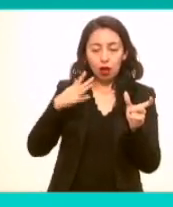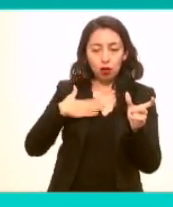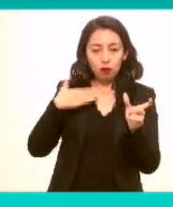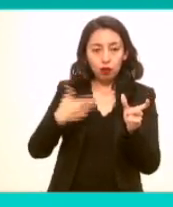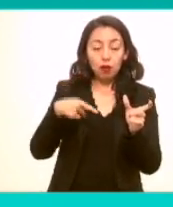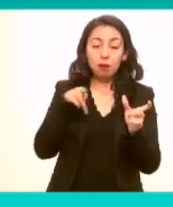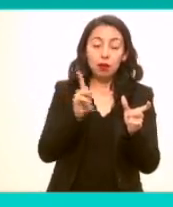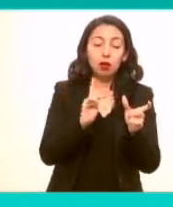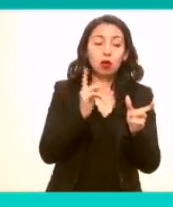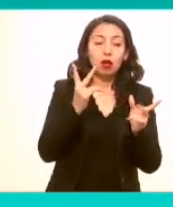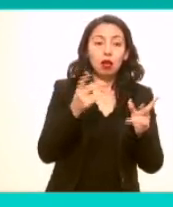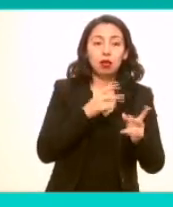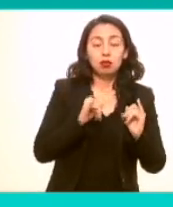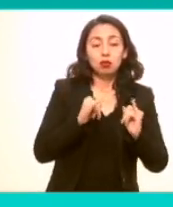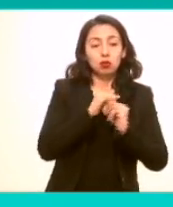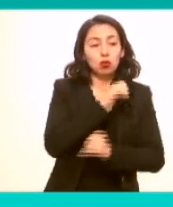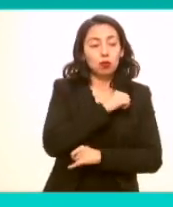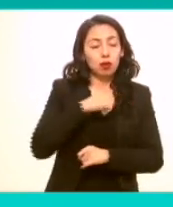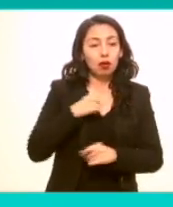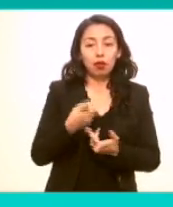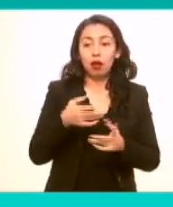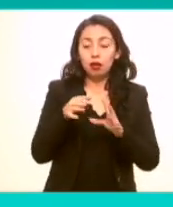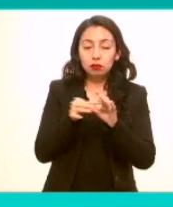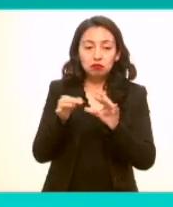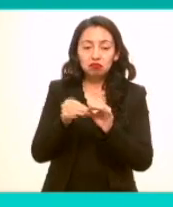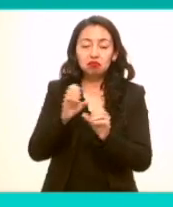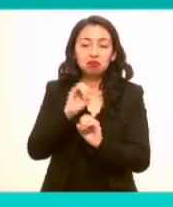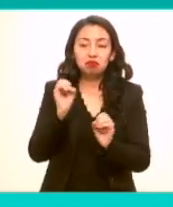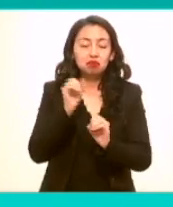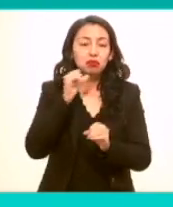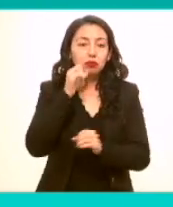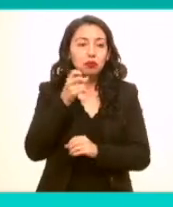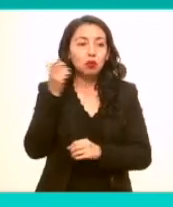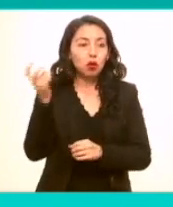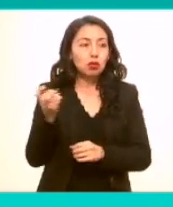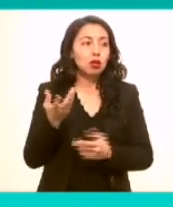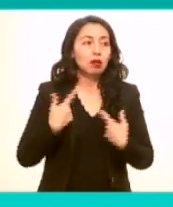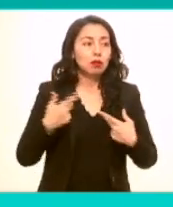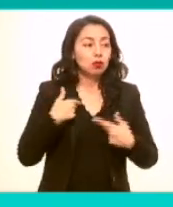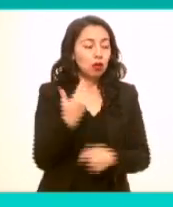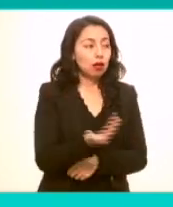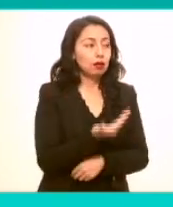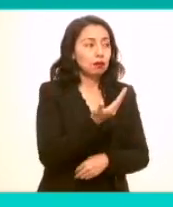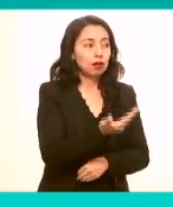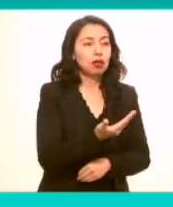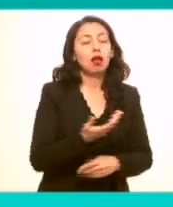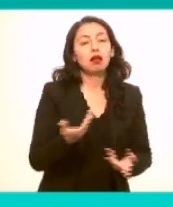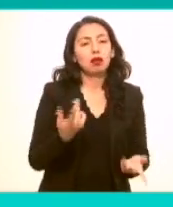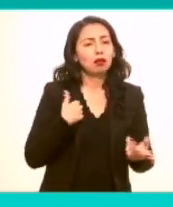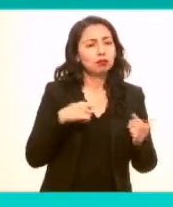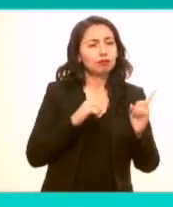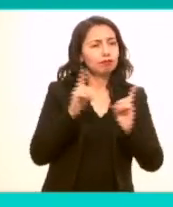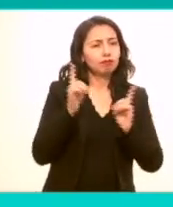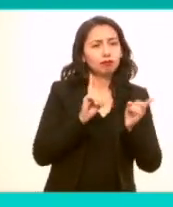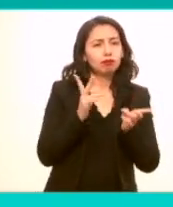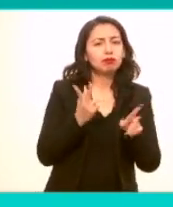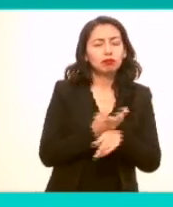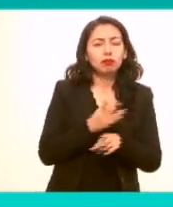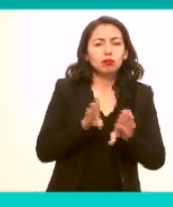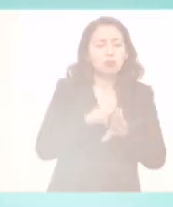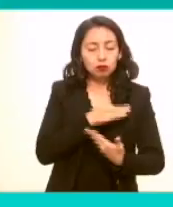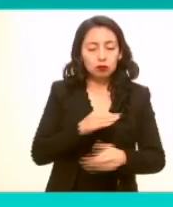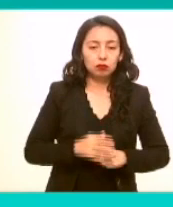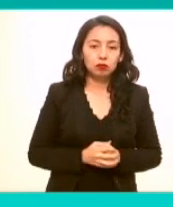omitió pronunciamiento al respecto lo cual dejó en incertidumbre a la persona recurrente sobre el criterio de búsqueda